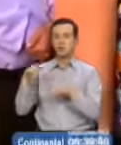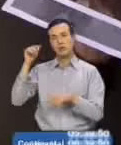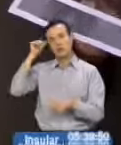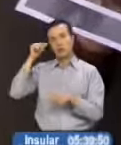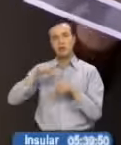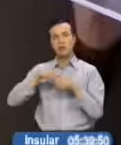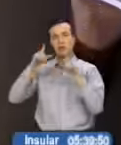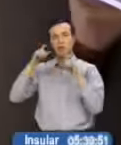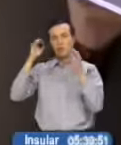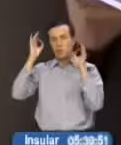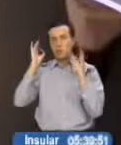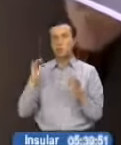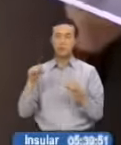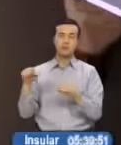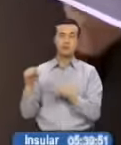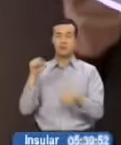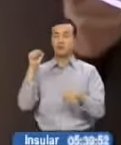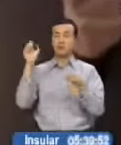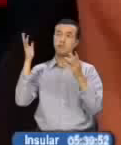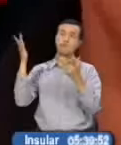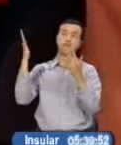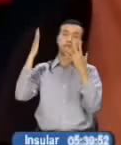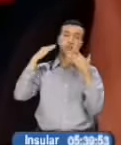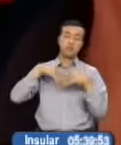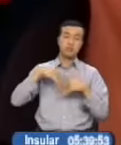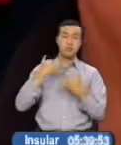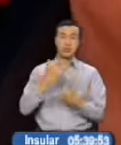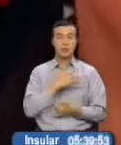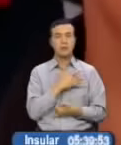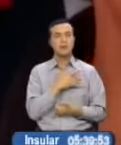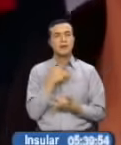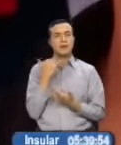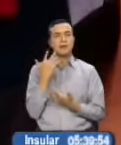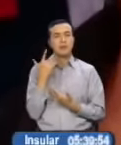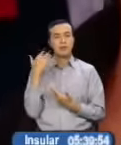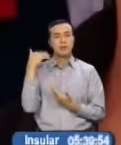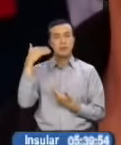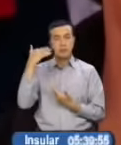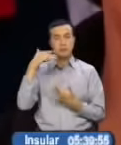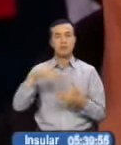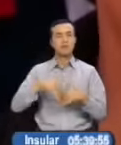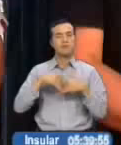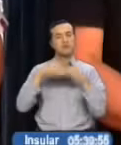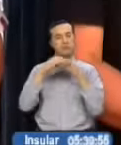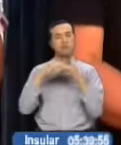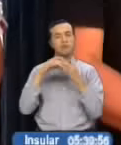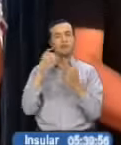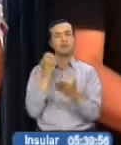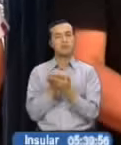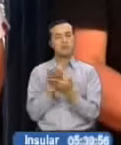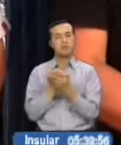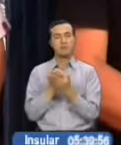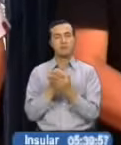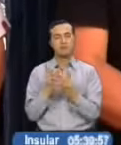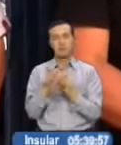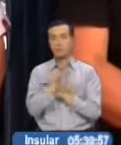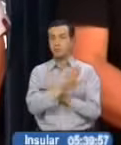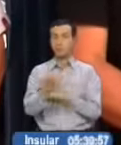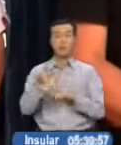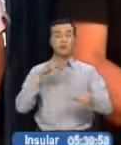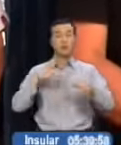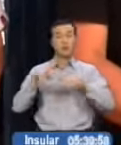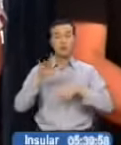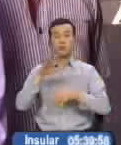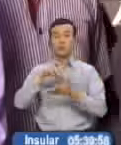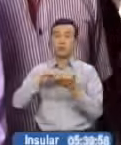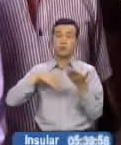recuerda el fatídico momento en el que quedó atrapado en su local. Hoy espera con ansias que se pueda reactivar el sector económico para el bien de los comerciantes y de